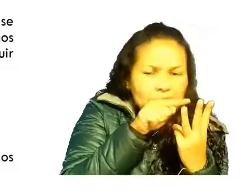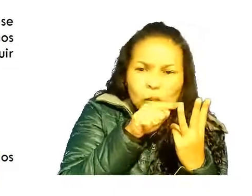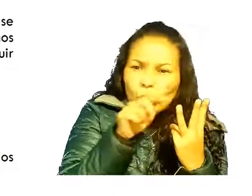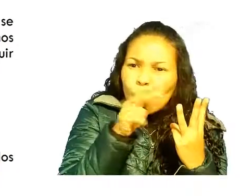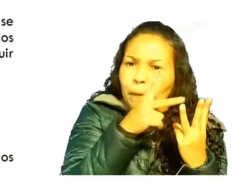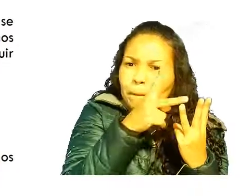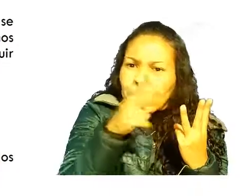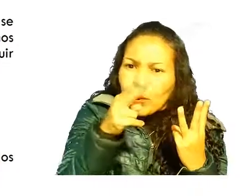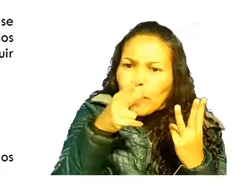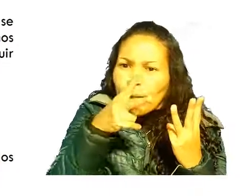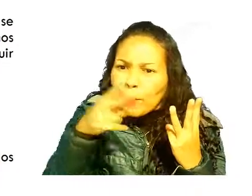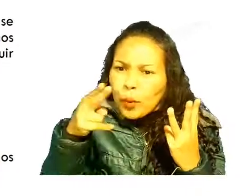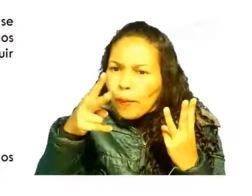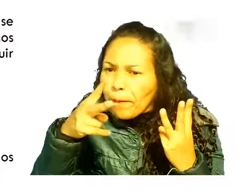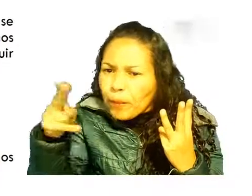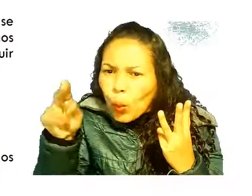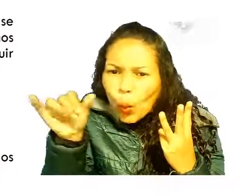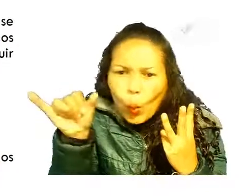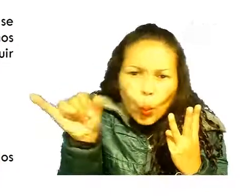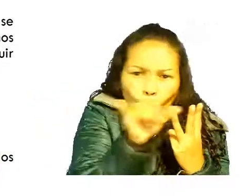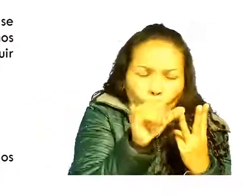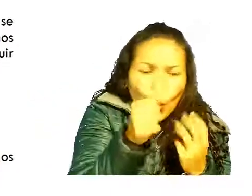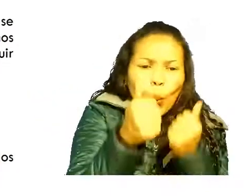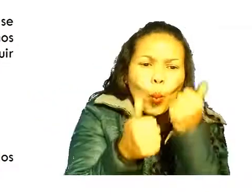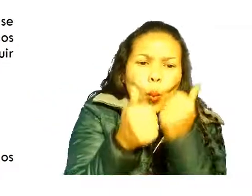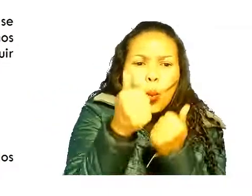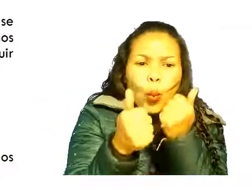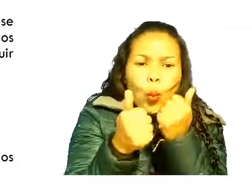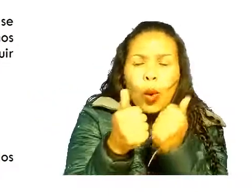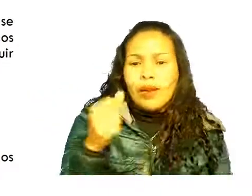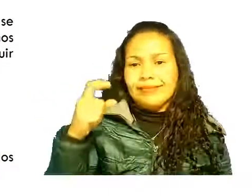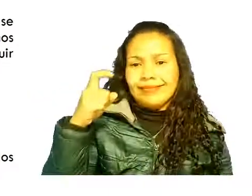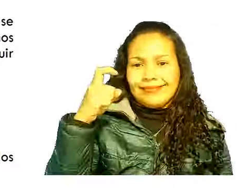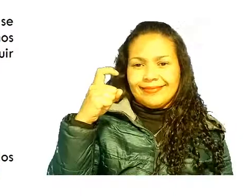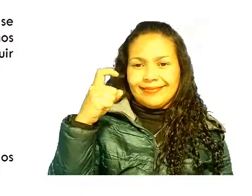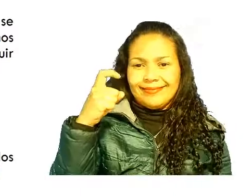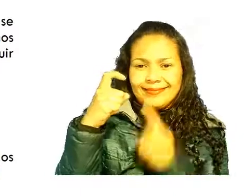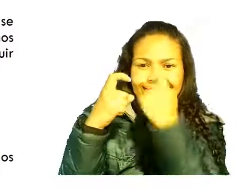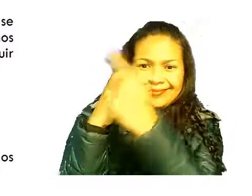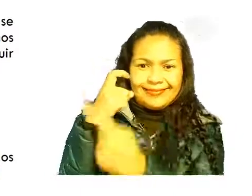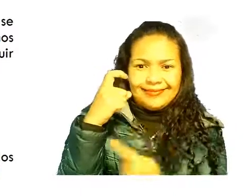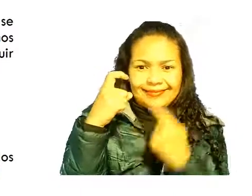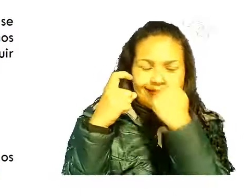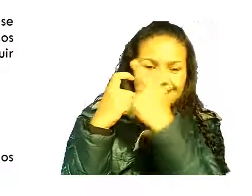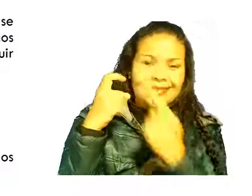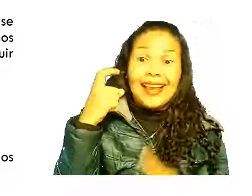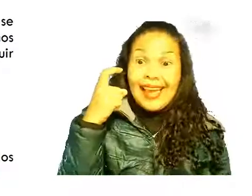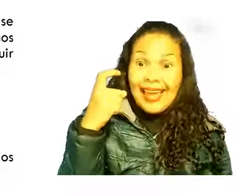términos tienen en común la letra x, entonces la vamos a utilizar y nuestro